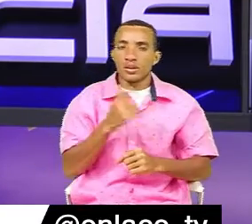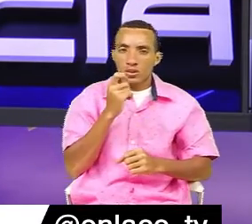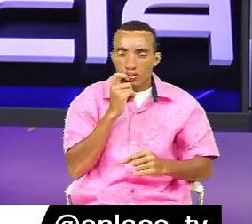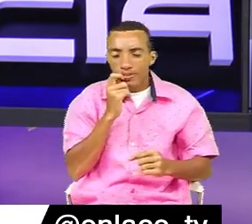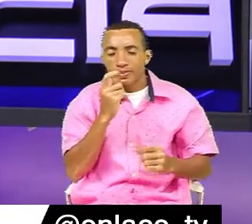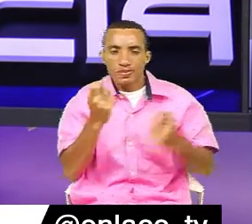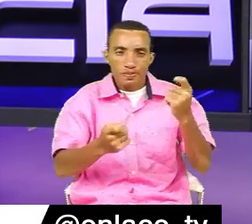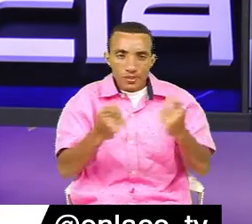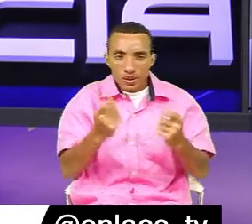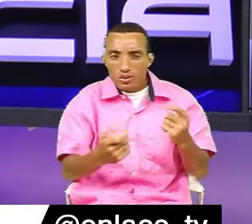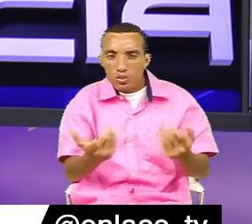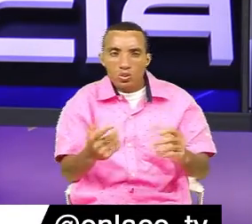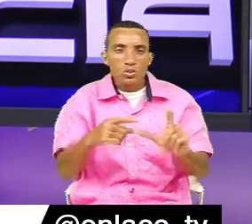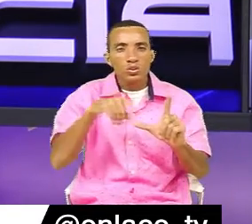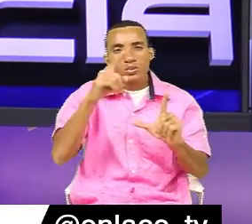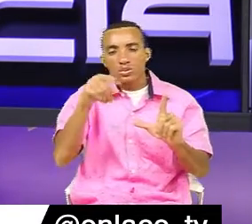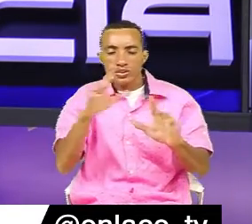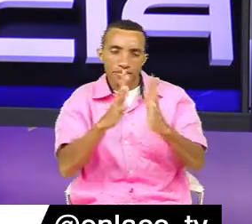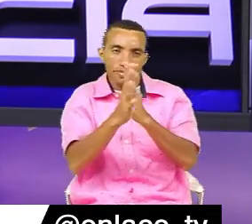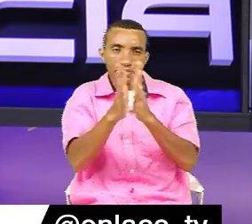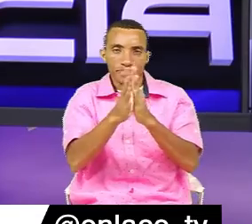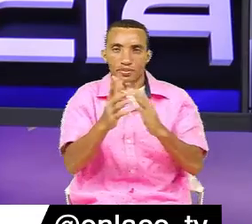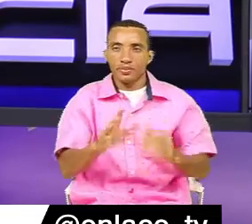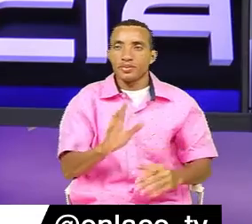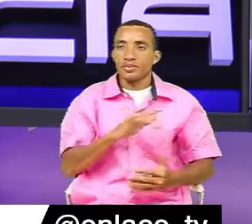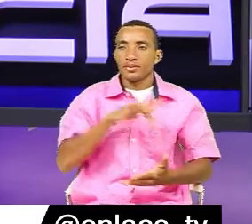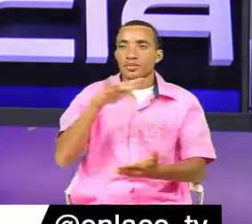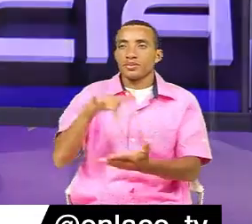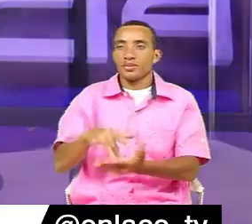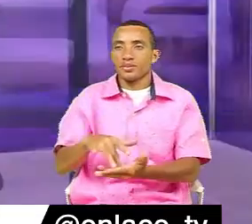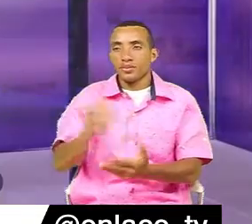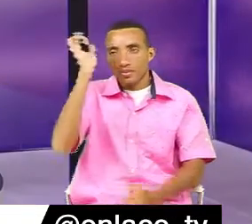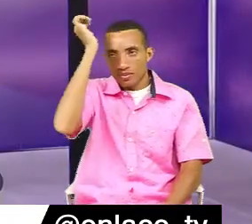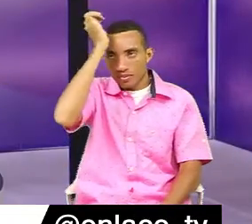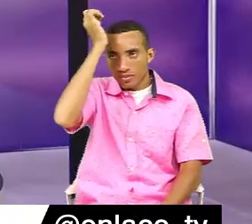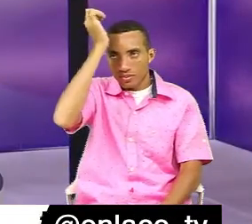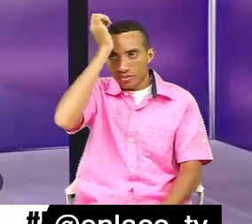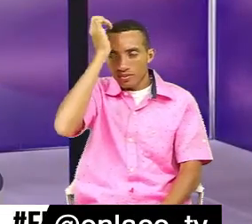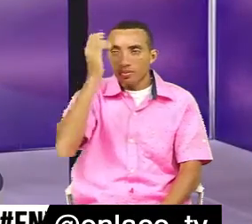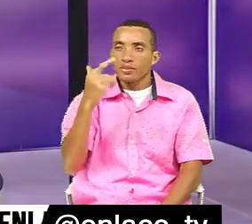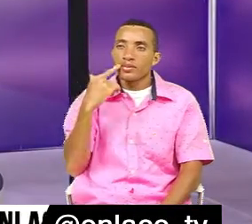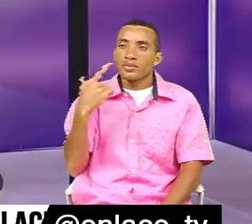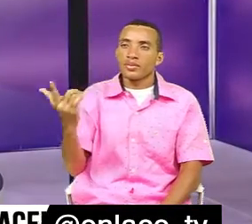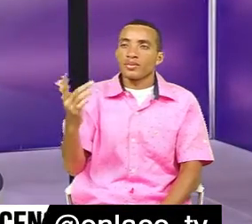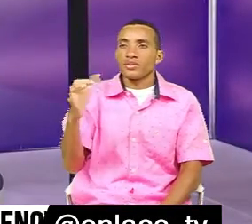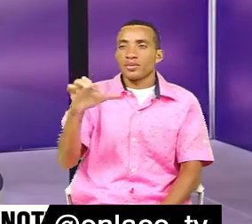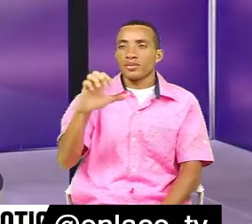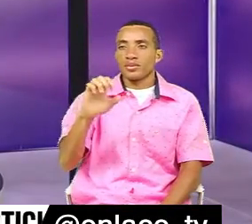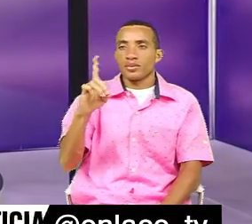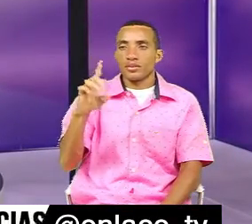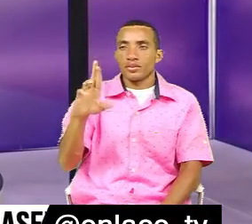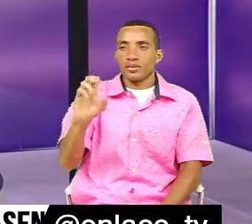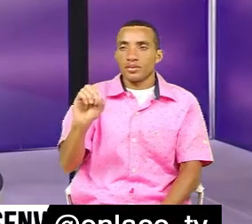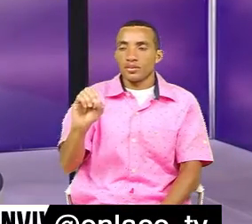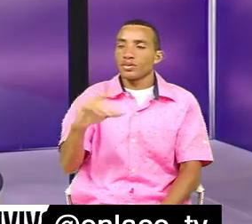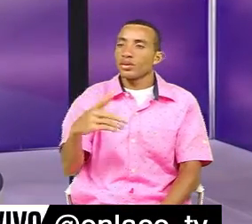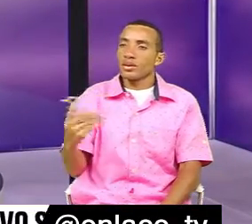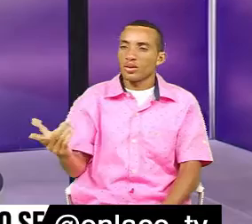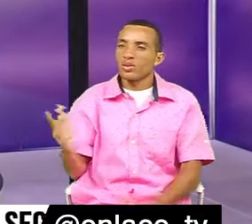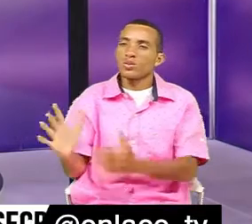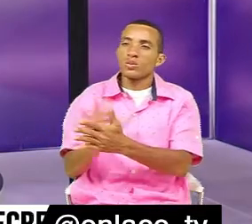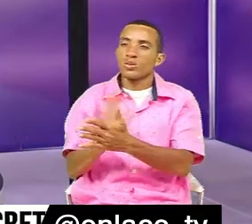en Barranca Bermeja. Con él se encuentra nuestro director de noticias, Pedro Severiche. Le doy paso a Pedro Severiche. Muy buenas tardes, cuéntenos, don